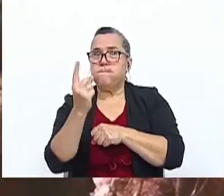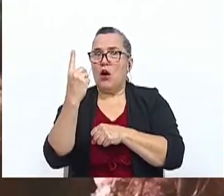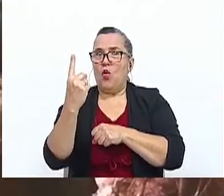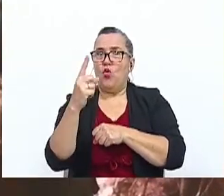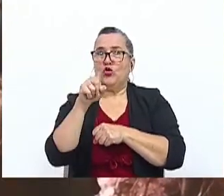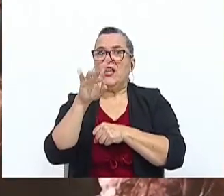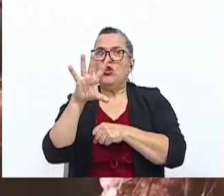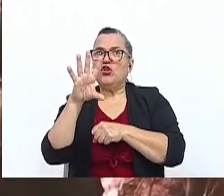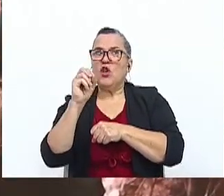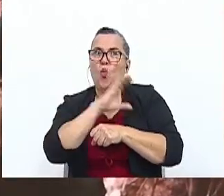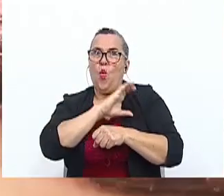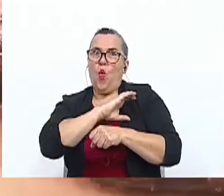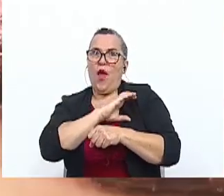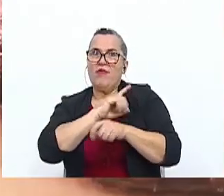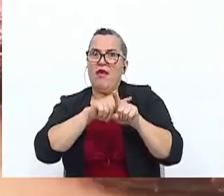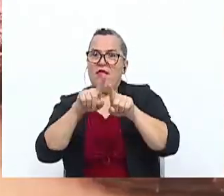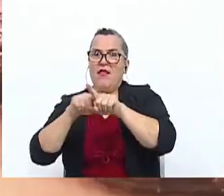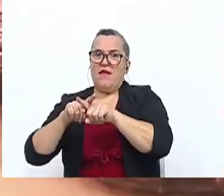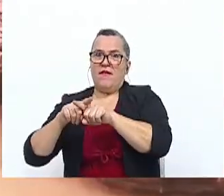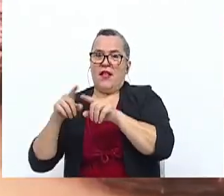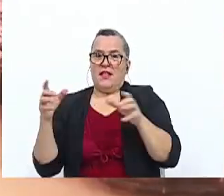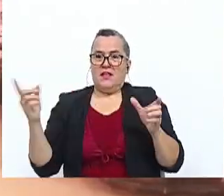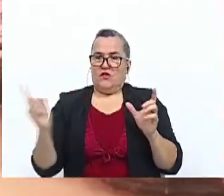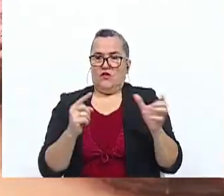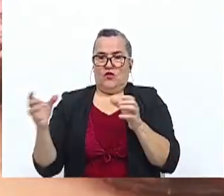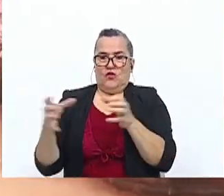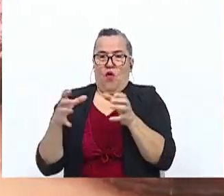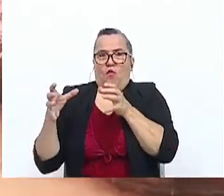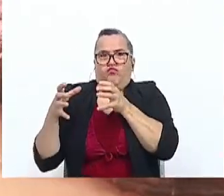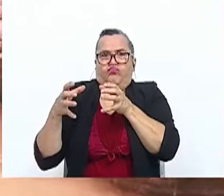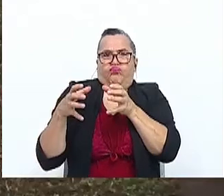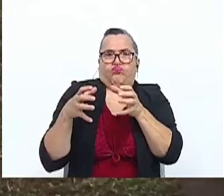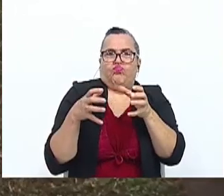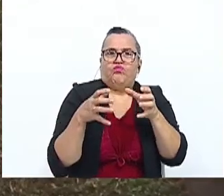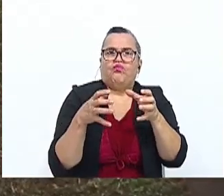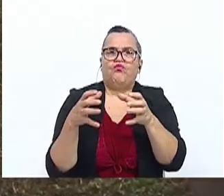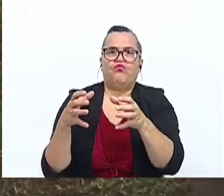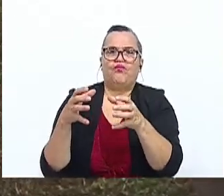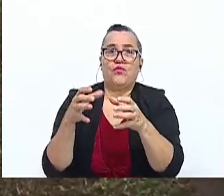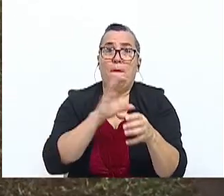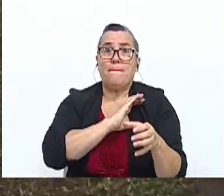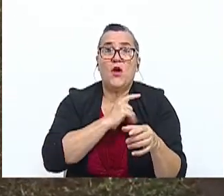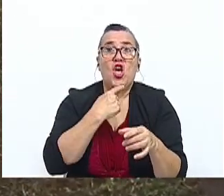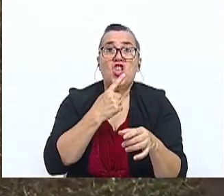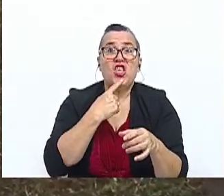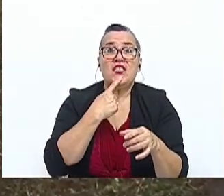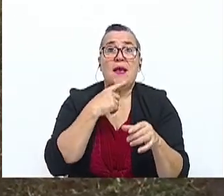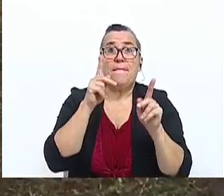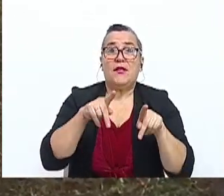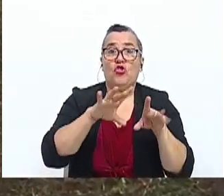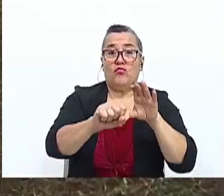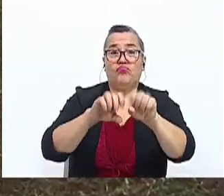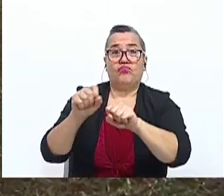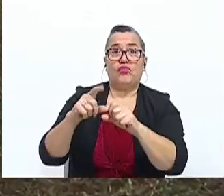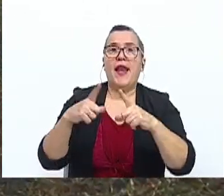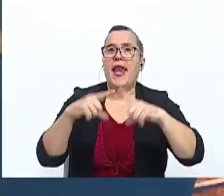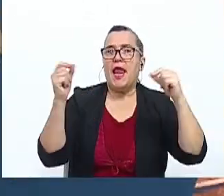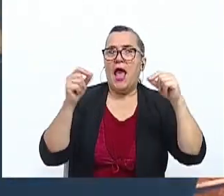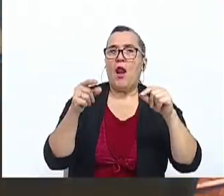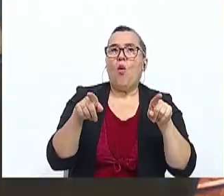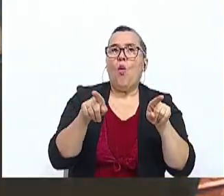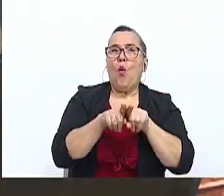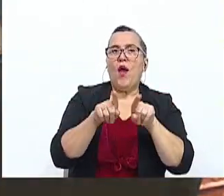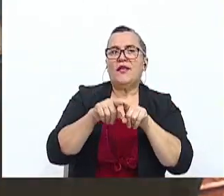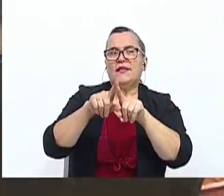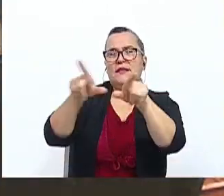efectivos de distintos cuerpos policiales. Los patrulleros dicen que la mayoría de personas que han capturado en Cruzitas son nicaragüenses provenientes de